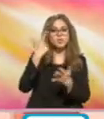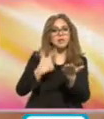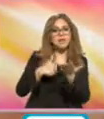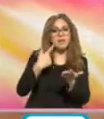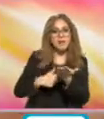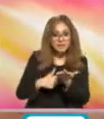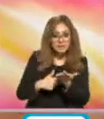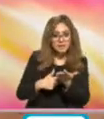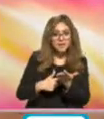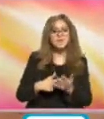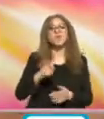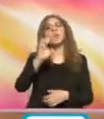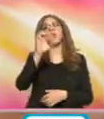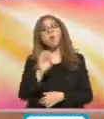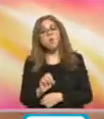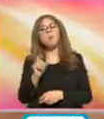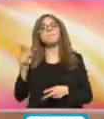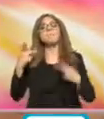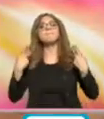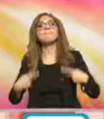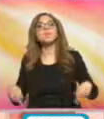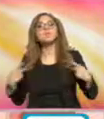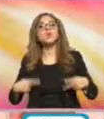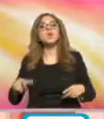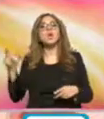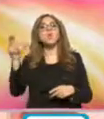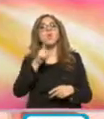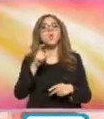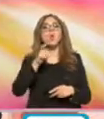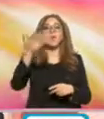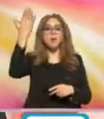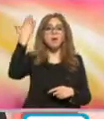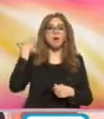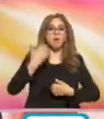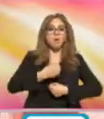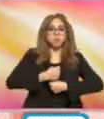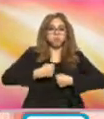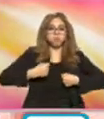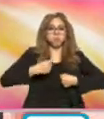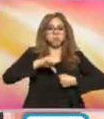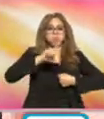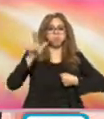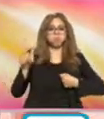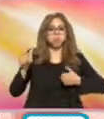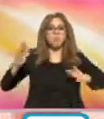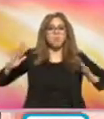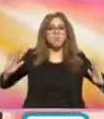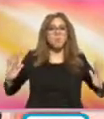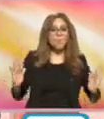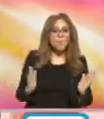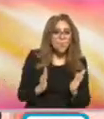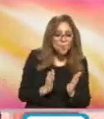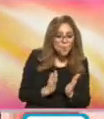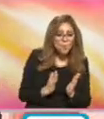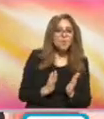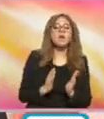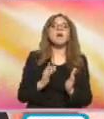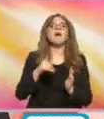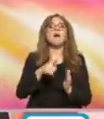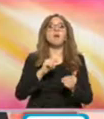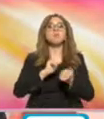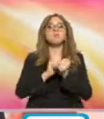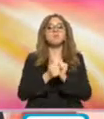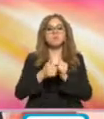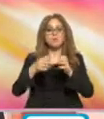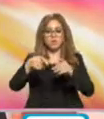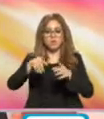Ok. o para pacientes que han perdido peso, pacientes de pérdida posbariátrica o de pérdida ponderal, entonces Sí. que quedan